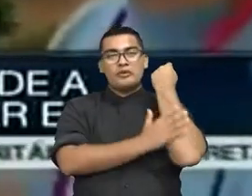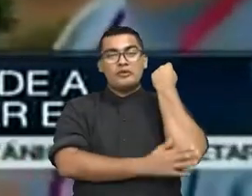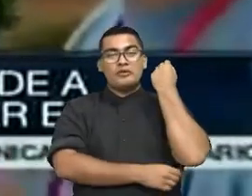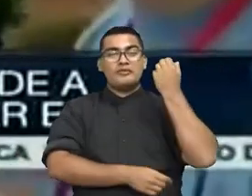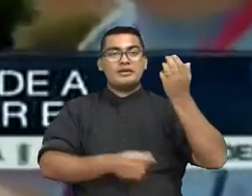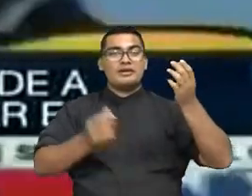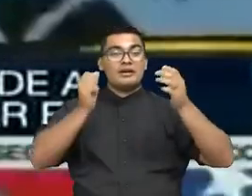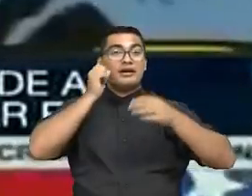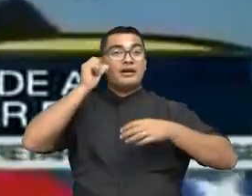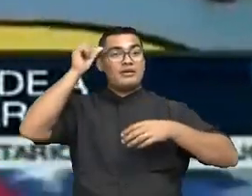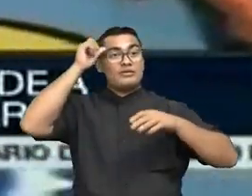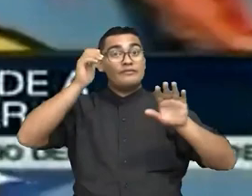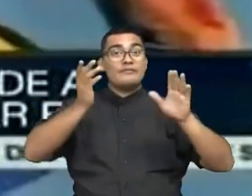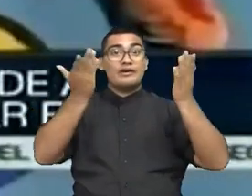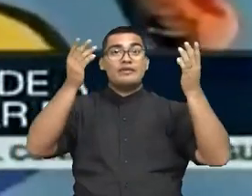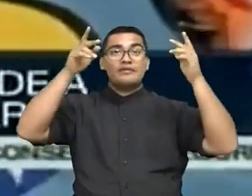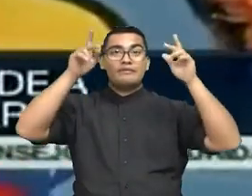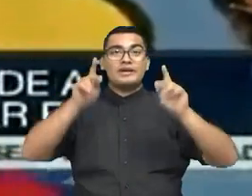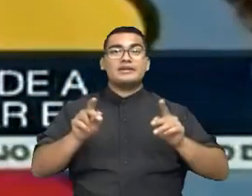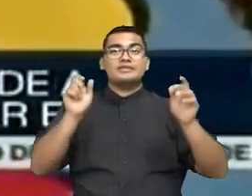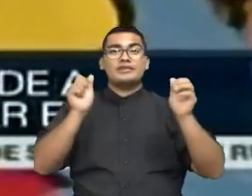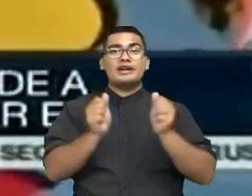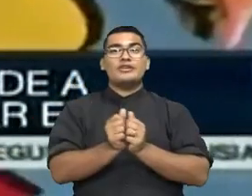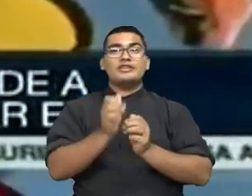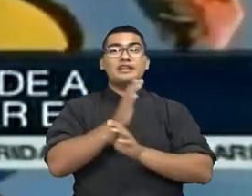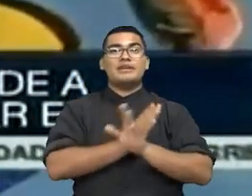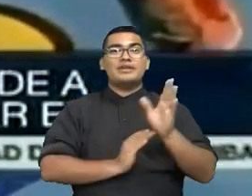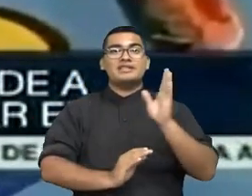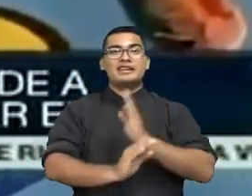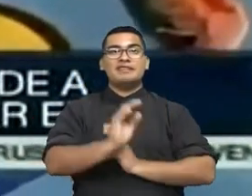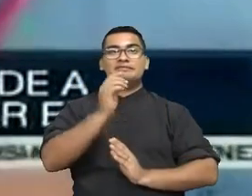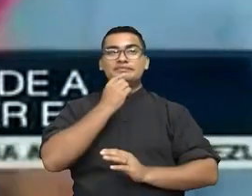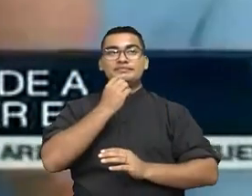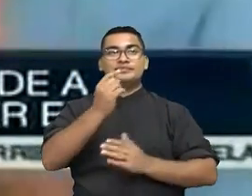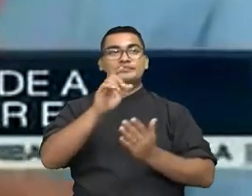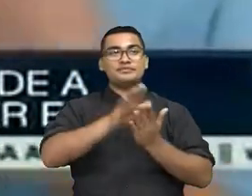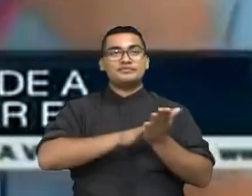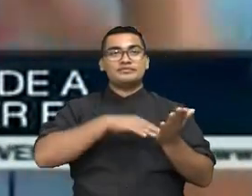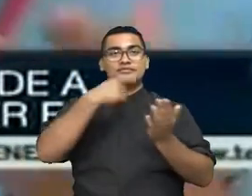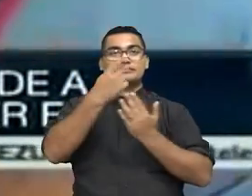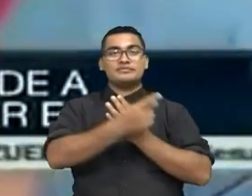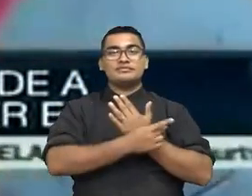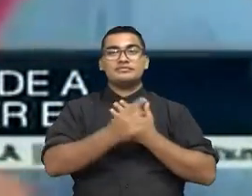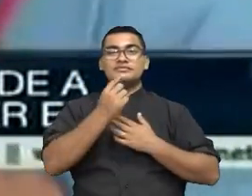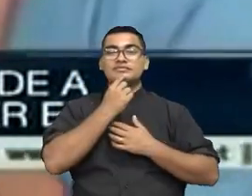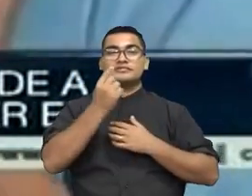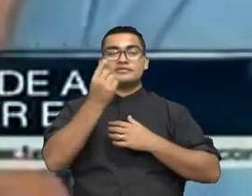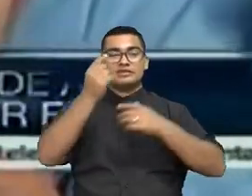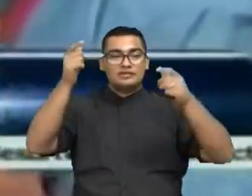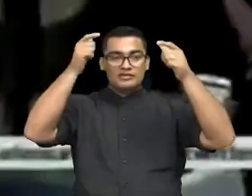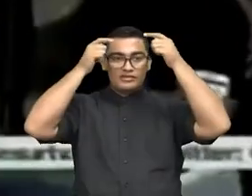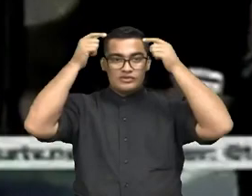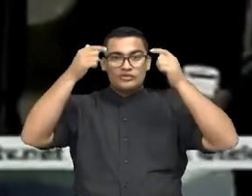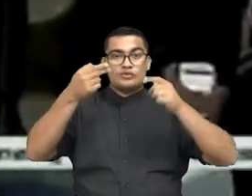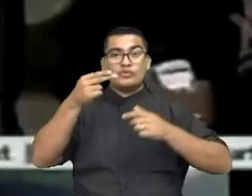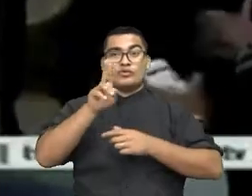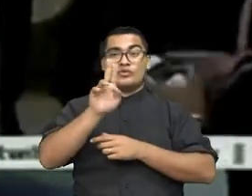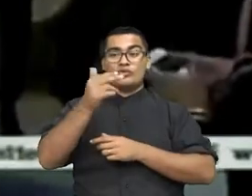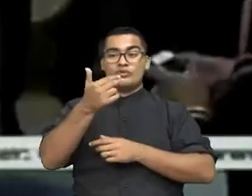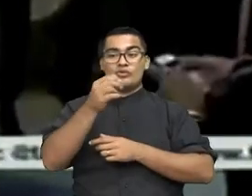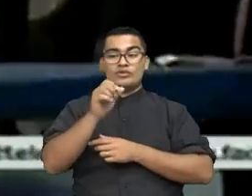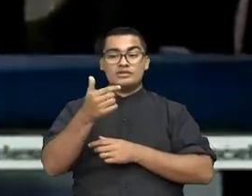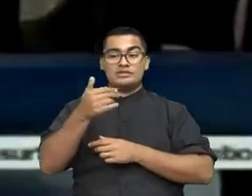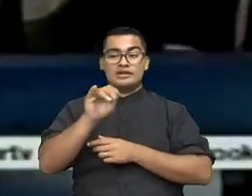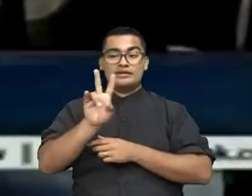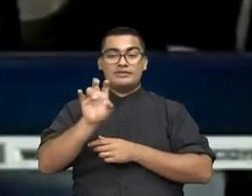adultos mayores y discapacitados. Este programa fue emprendido por el presidente Hugo Rafael Chávez Frías y ha sido